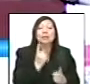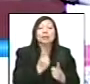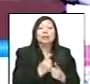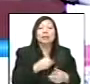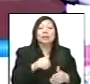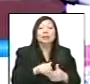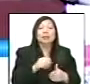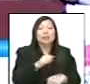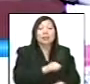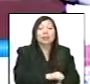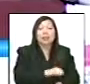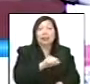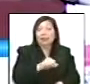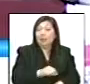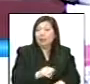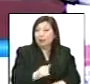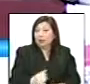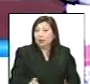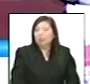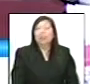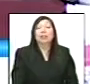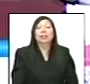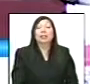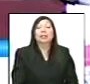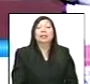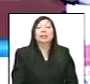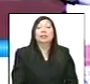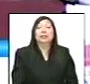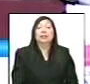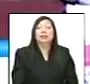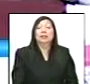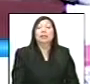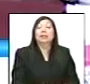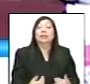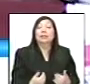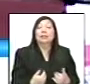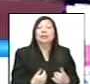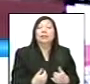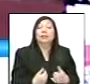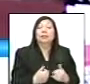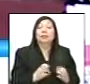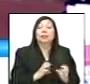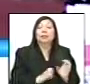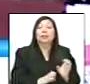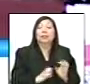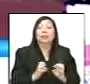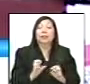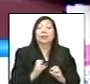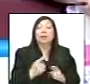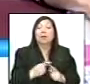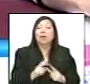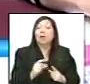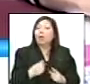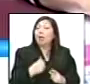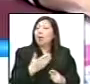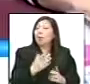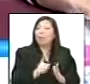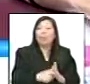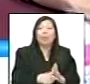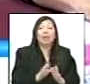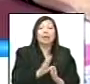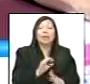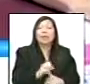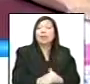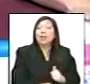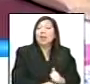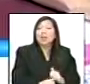electoral indígena, que tiene que ver con que tengamos un Estado que reconoce, que no olvida, después de 500